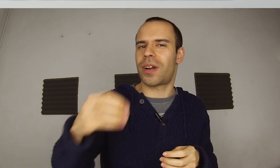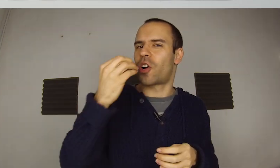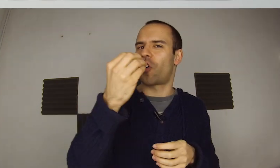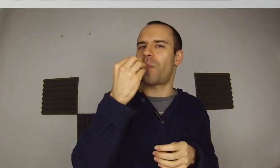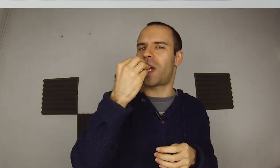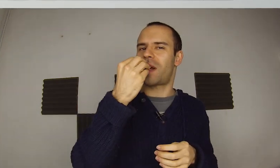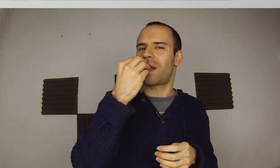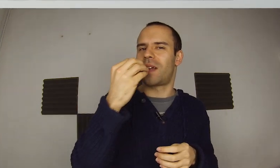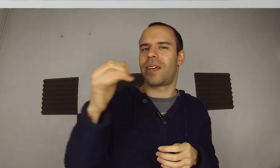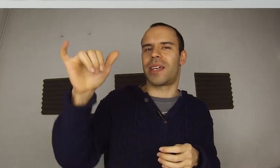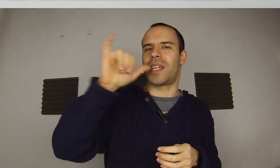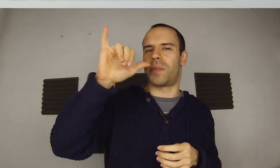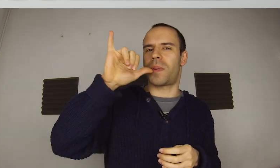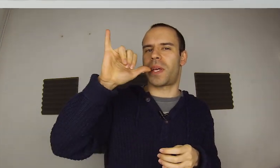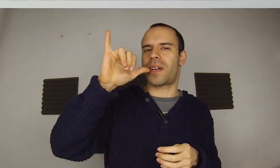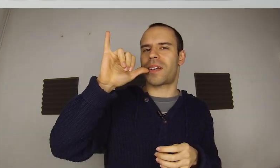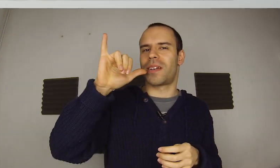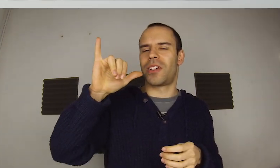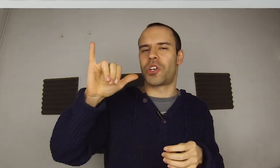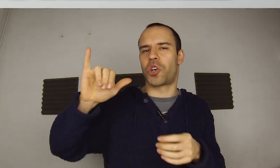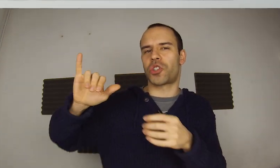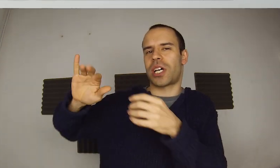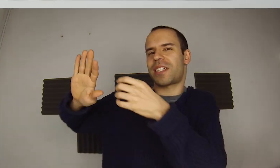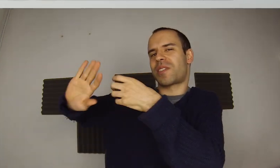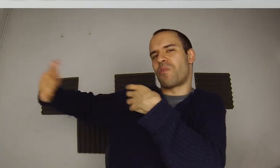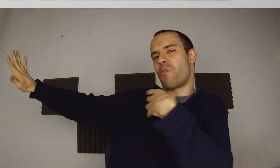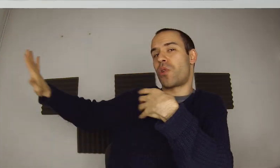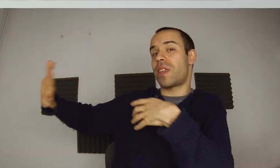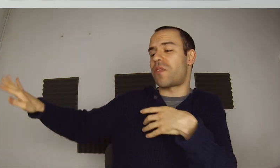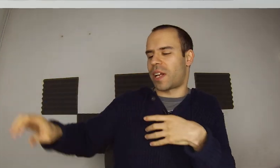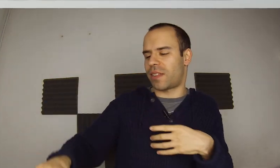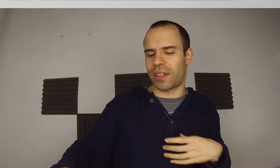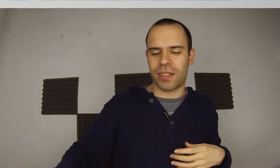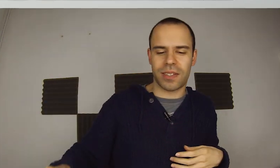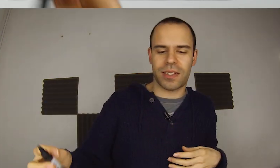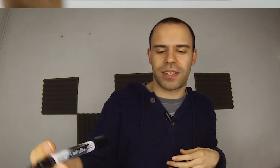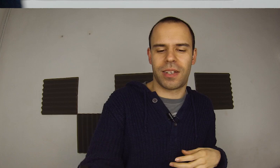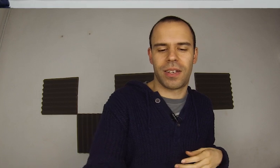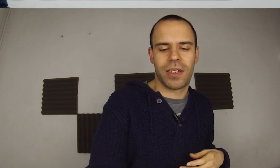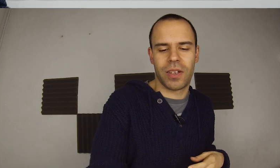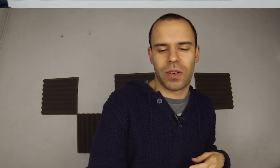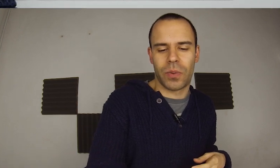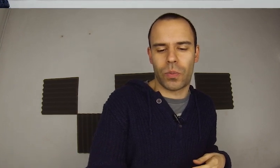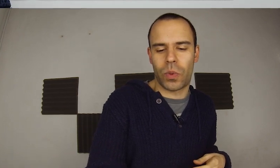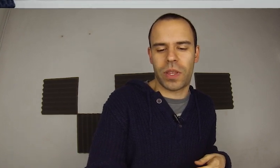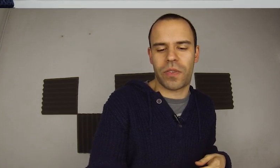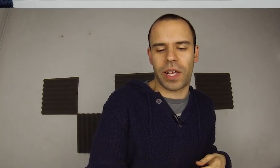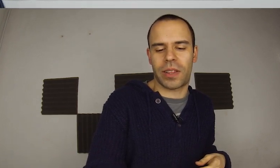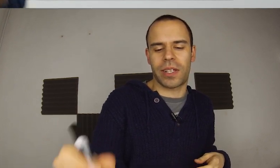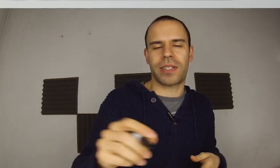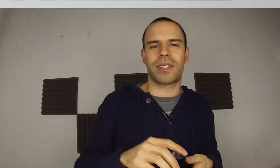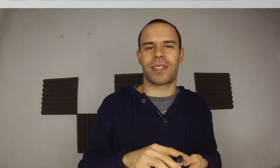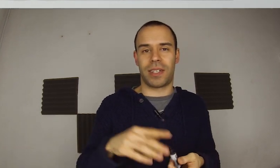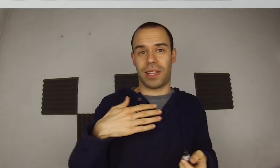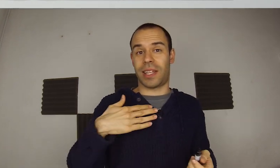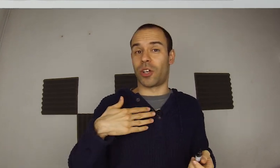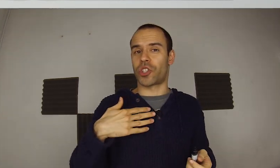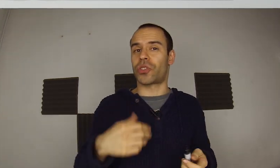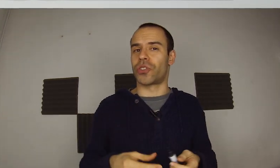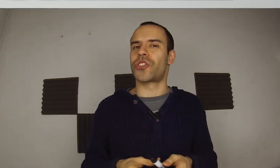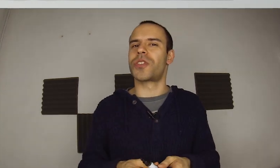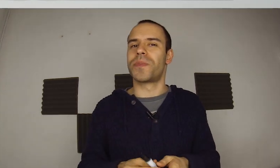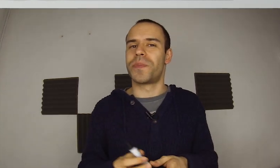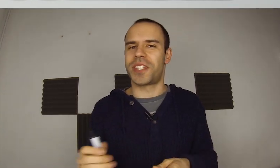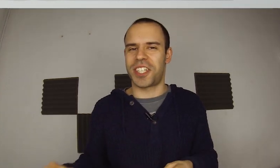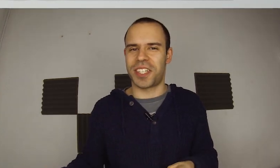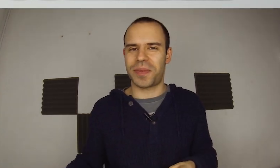japón comen y beben cosas muy diferentes muy diferentes de